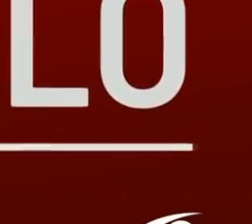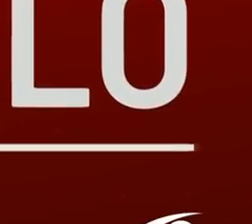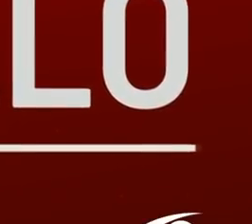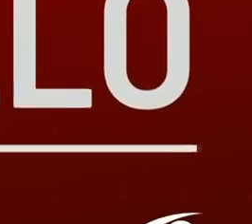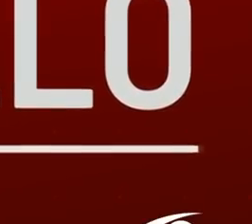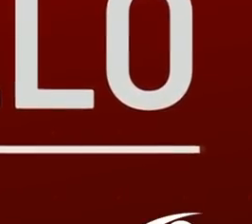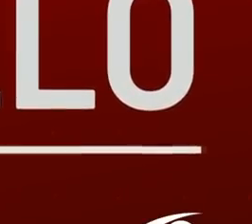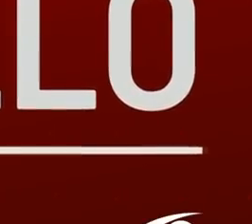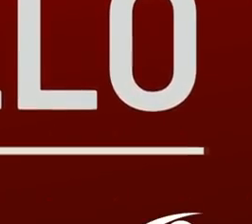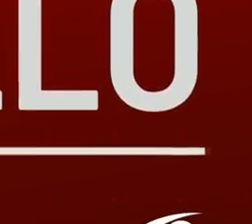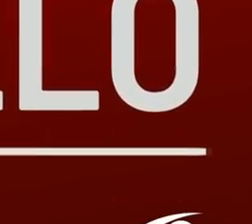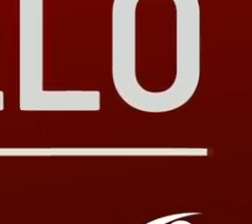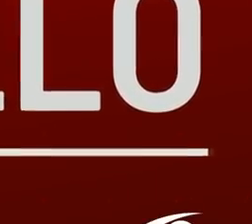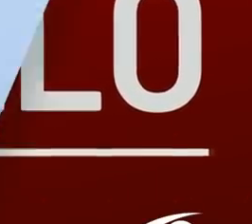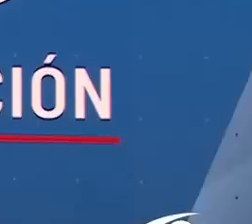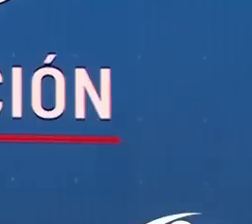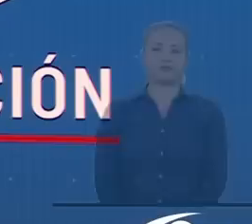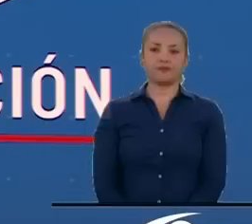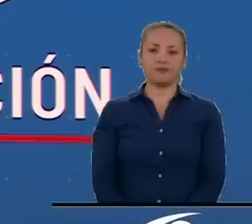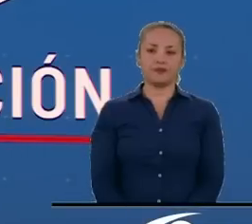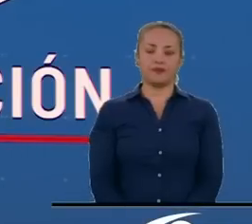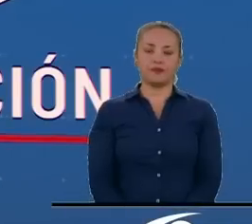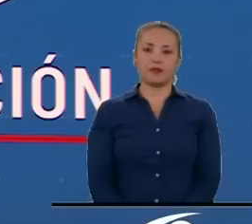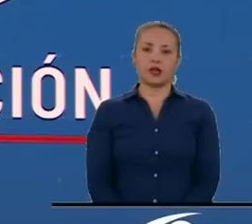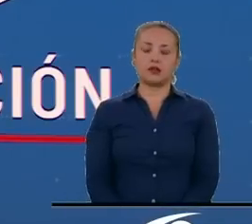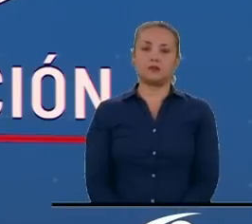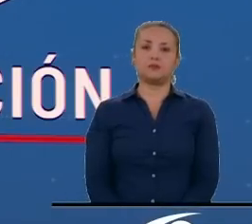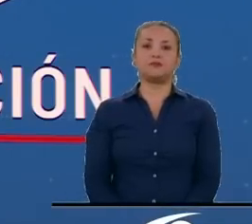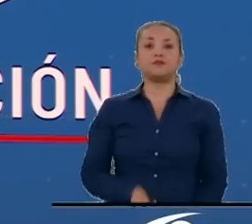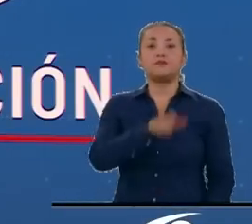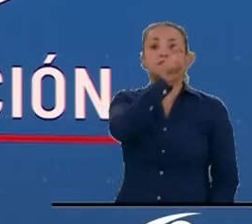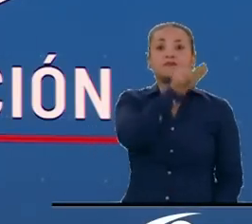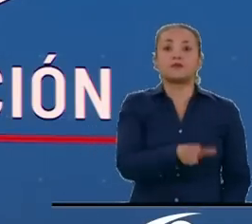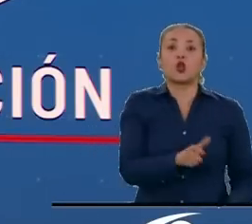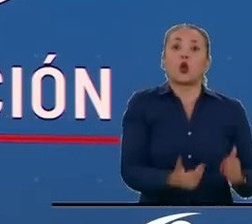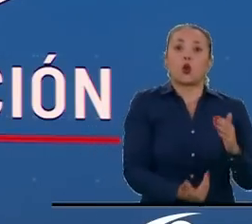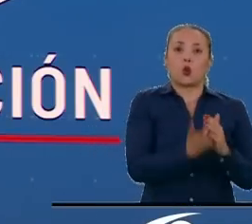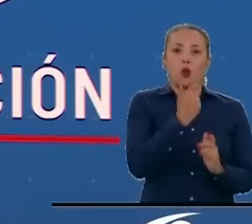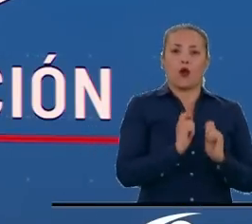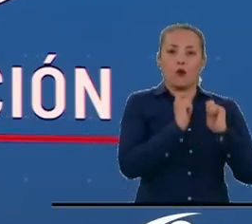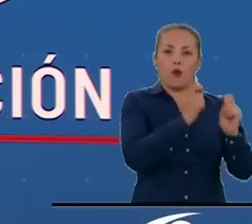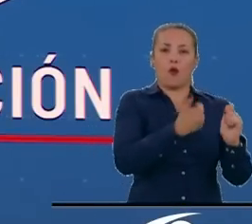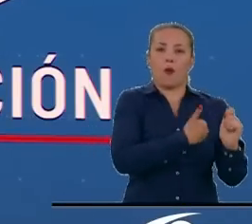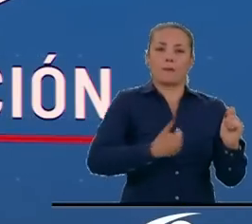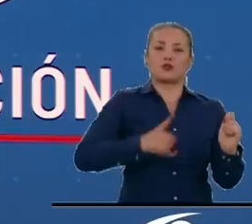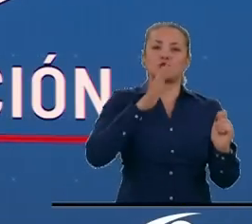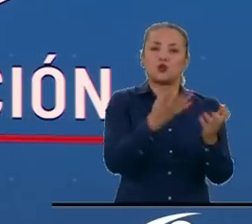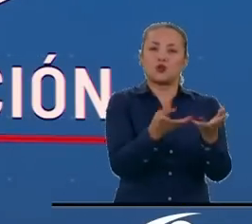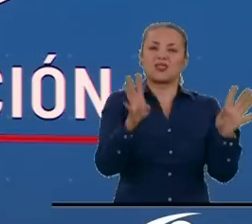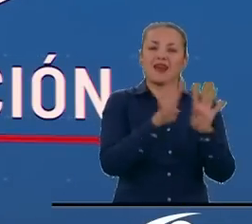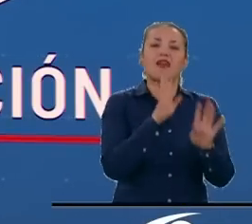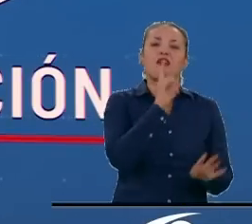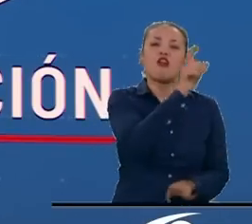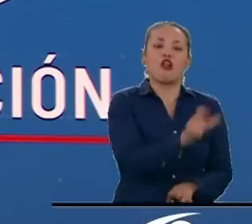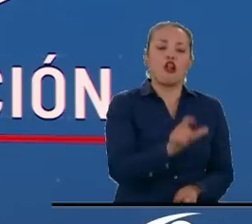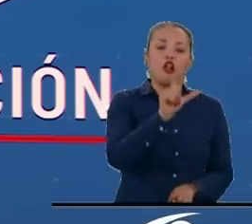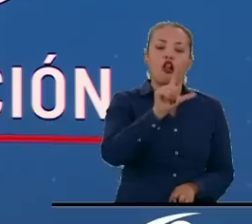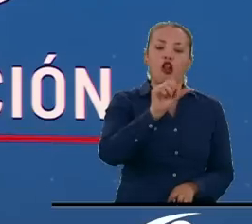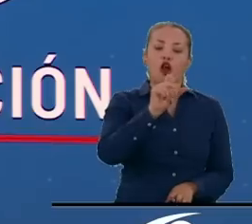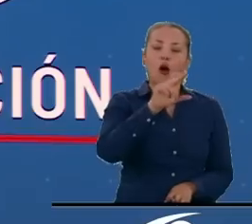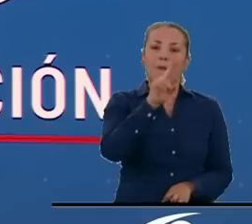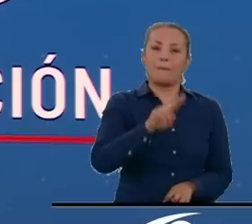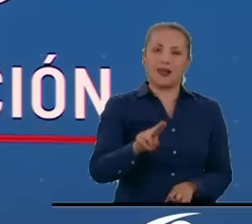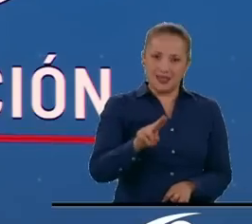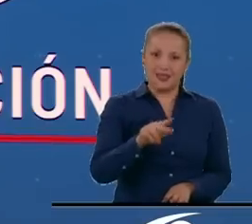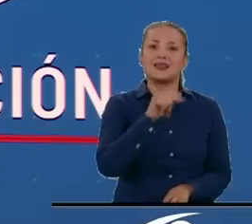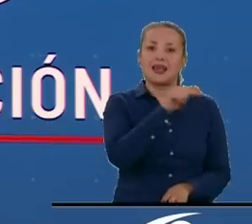Noticia en desarrollo en Noticias Caracol. Asumió como nuevo presidente del Senado Alexander López. Aseguró que convocará a todos los partidos